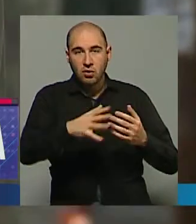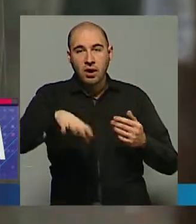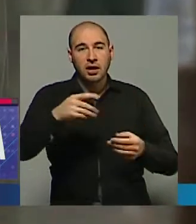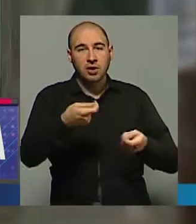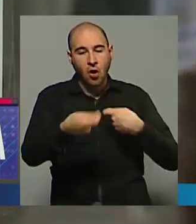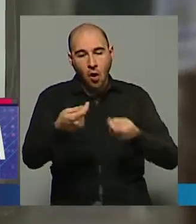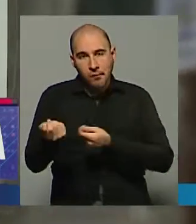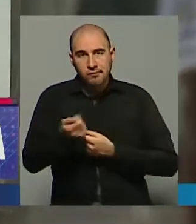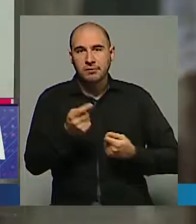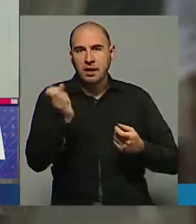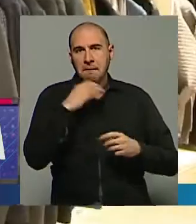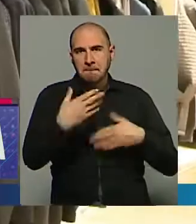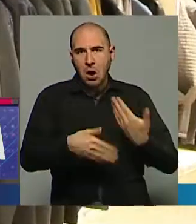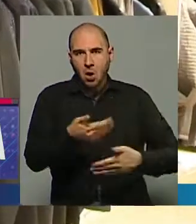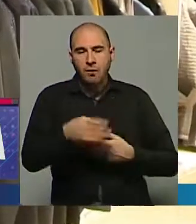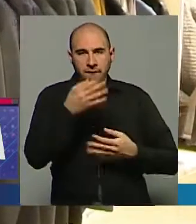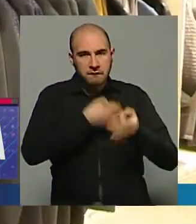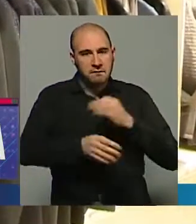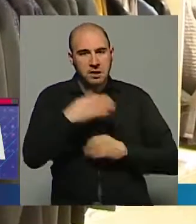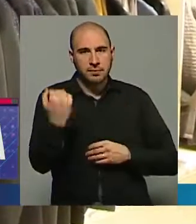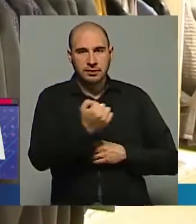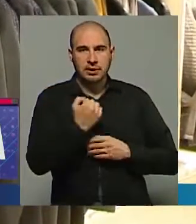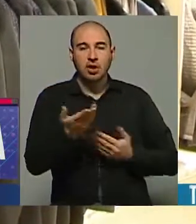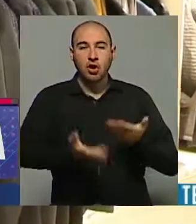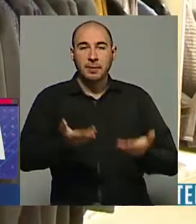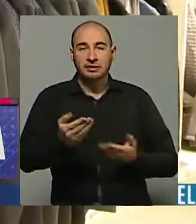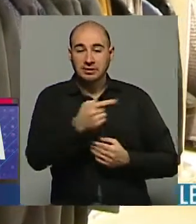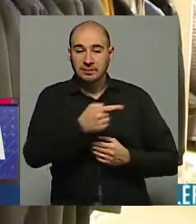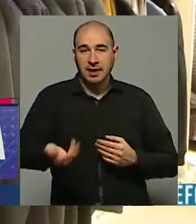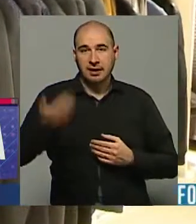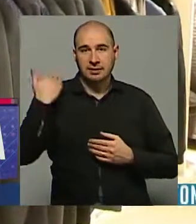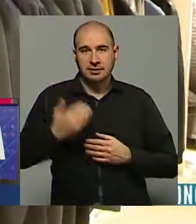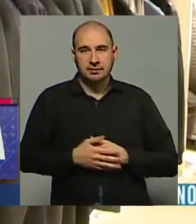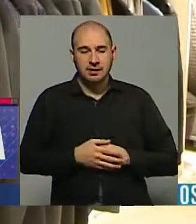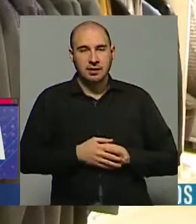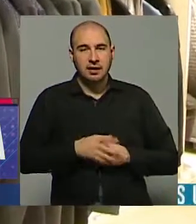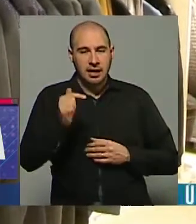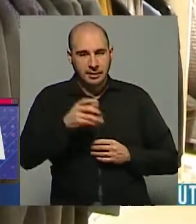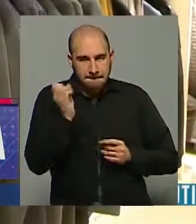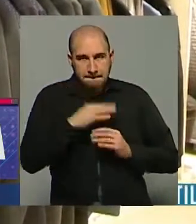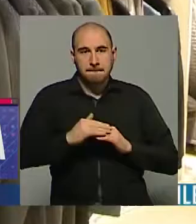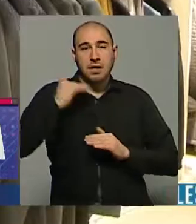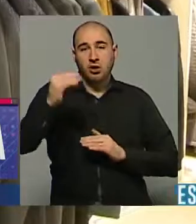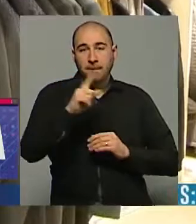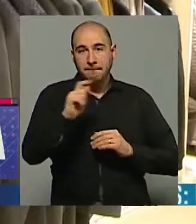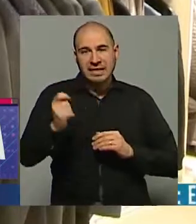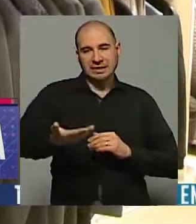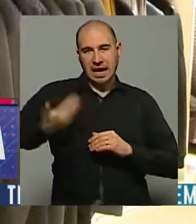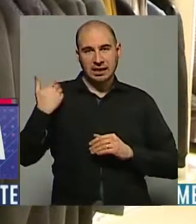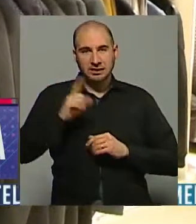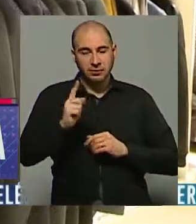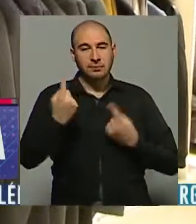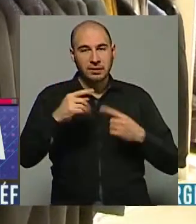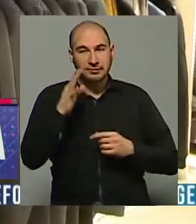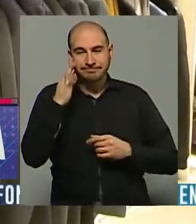centros de compras mejoraron considerablemente las ventas con respecto a las semanas anteriores. No quiere decir que mejoró con respecto a los meses previos, pero